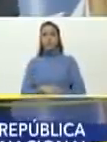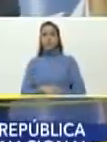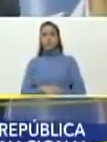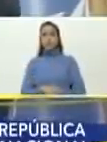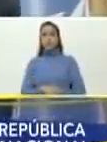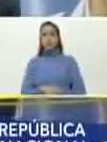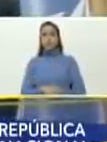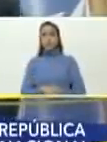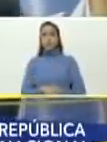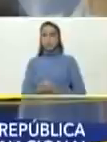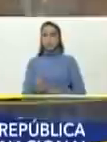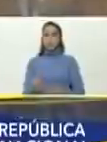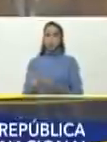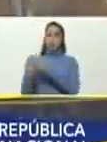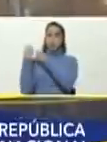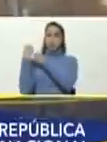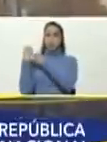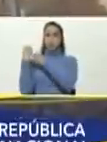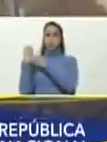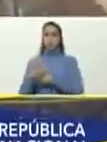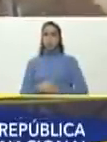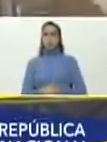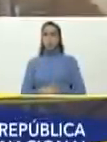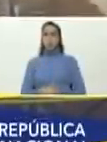Aquí en nuestra espalda